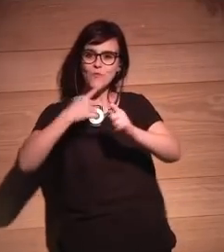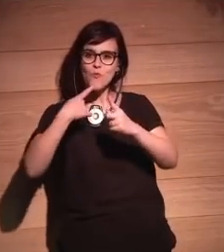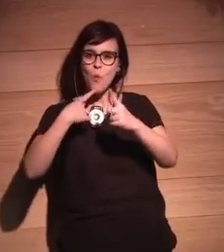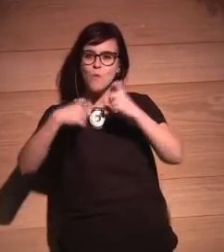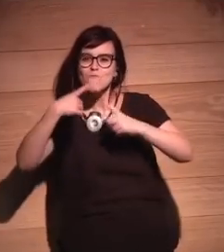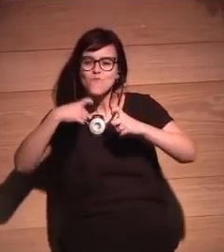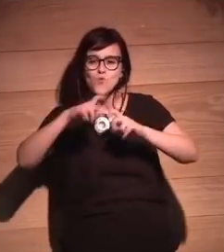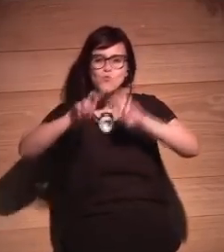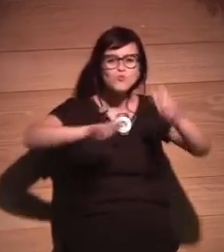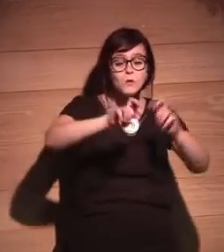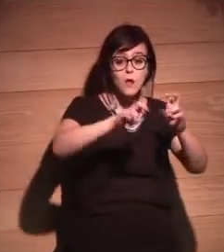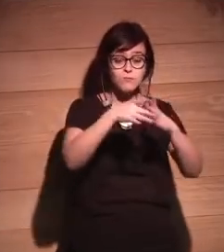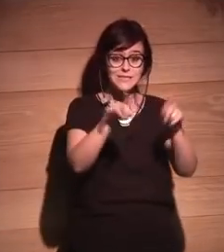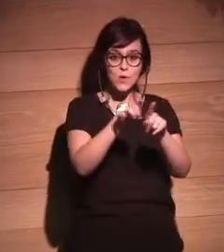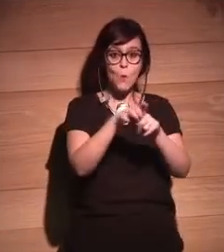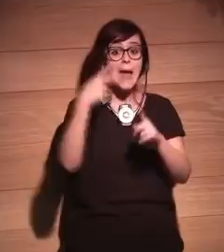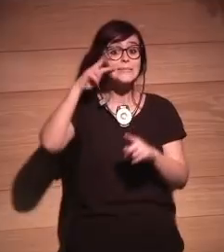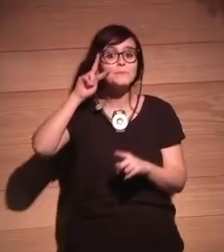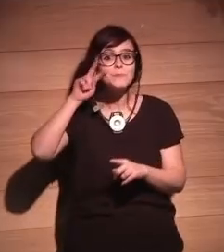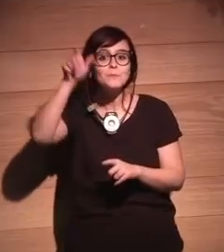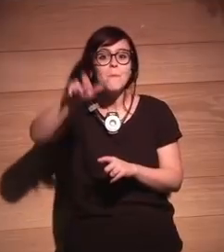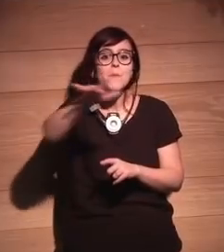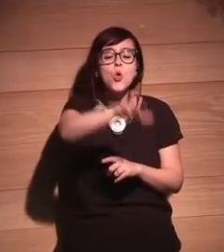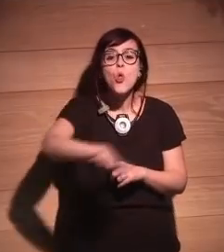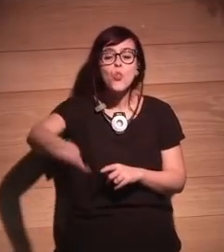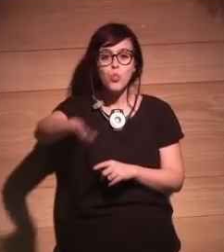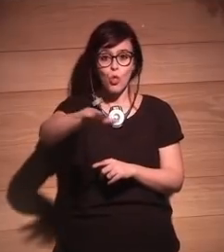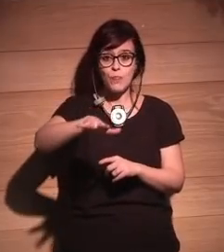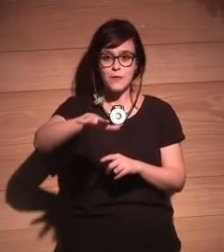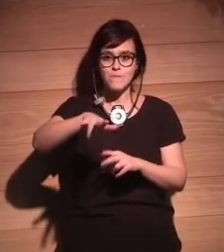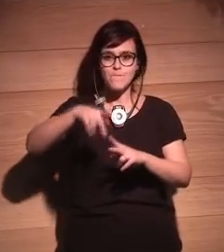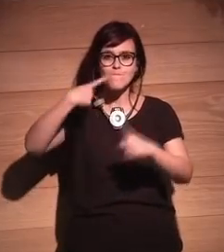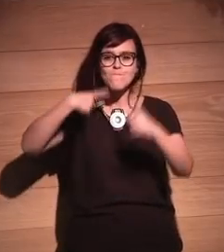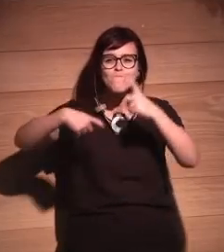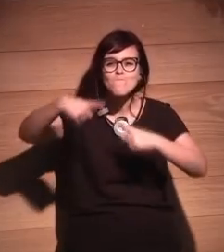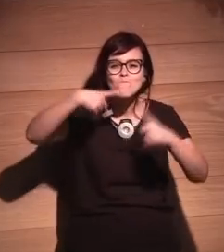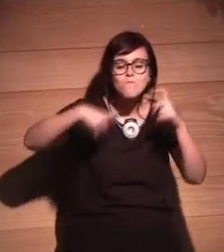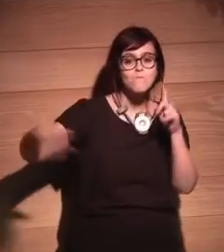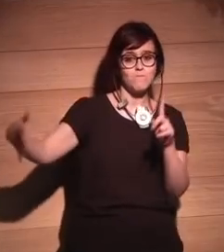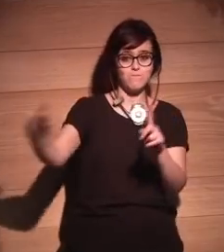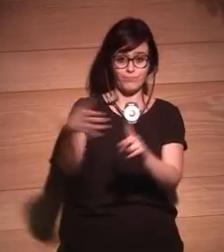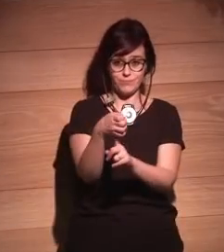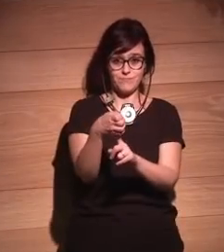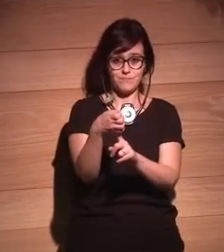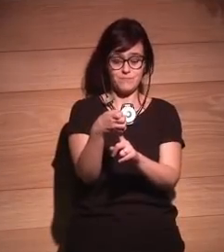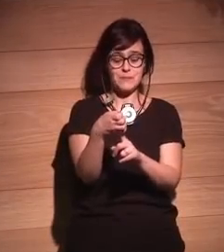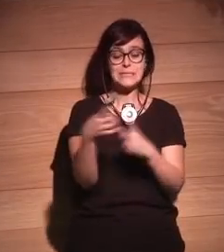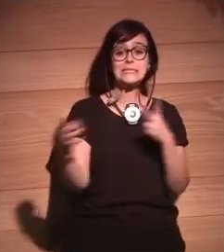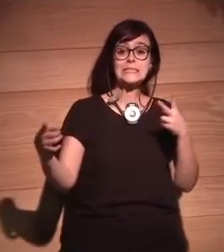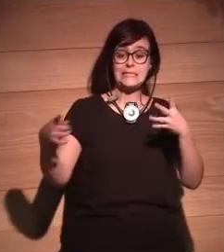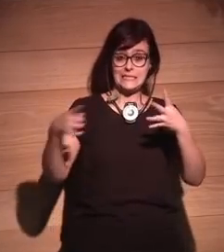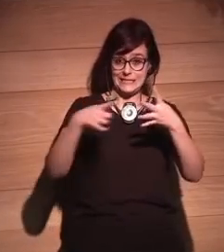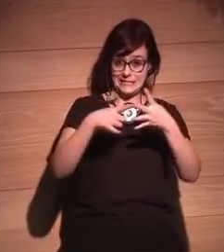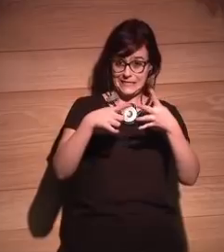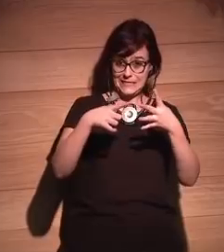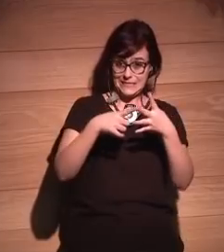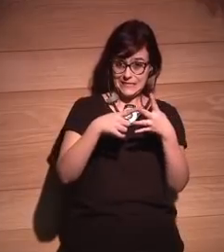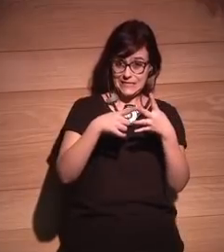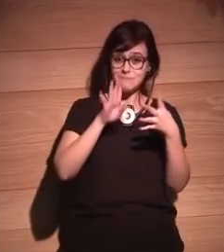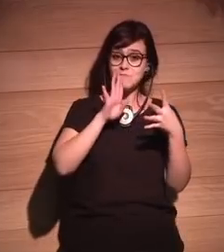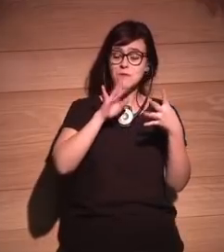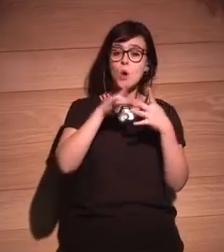buscar dónde están los expertos en un ámbito determinado. En segundo lugar, cuando